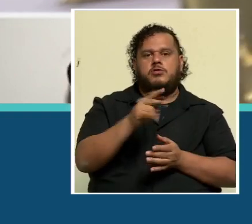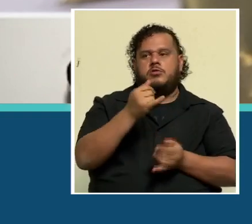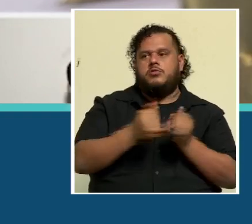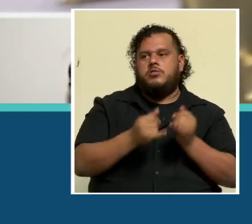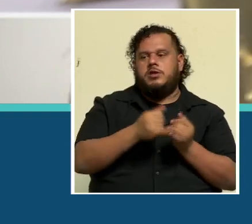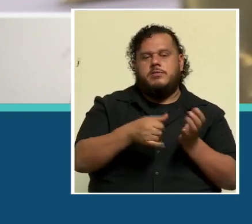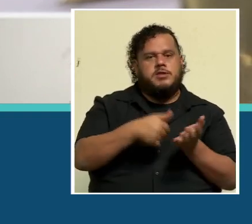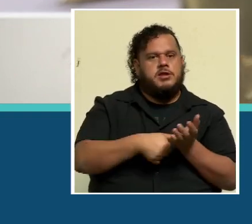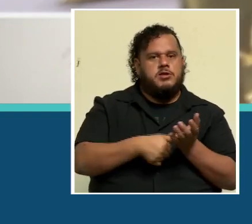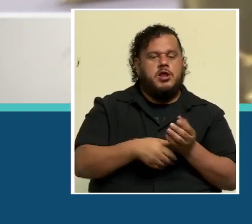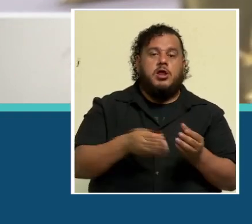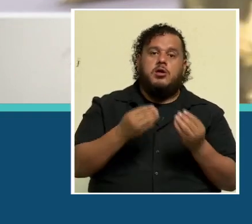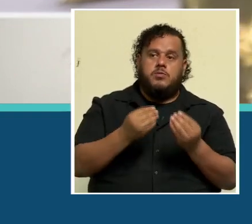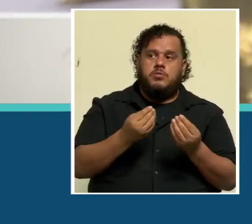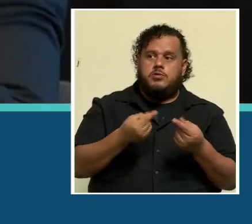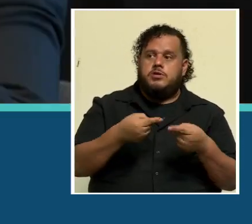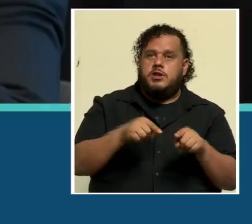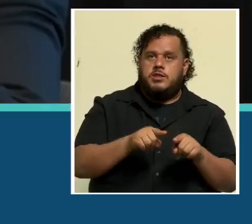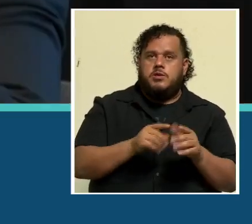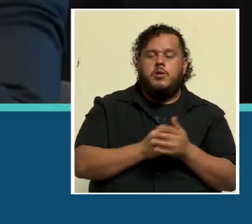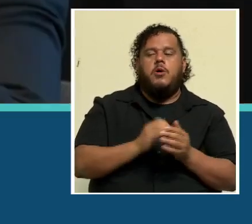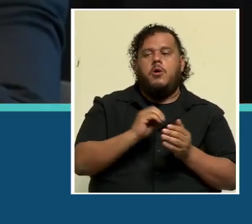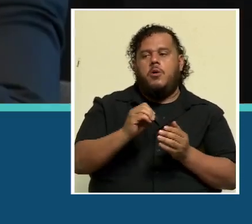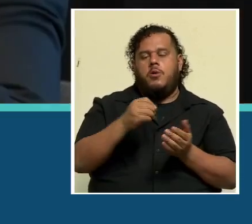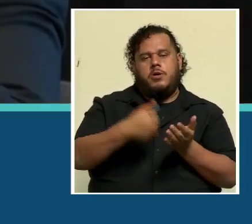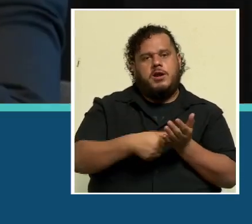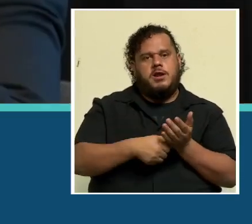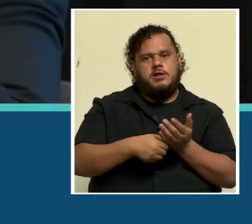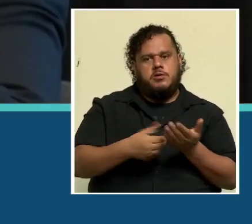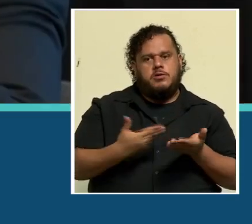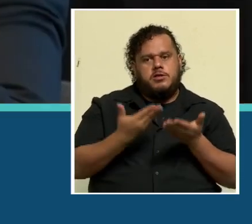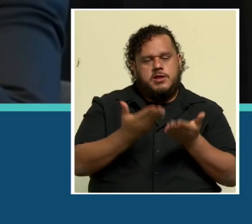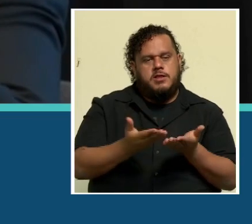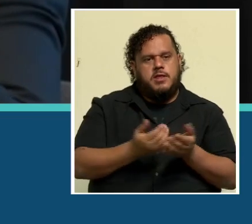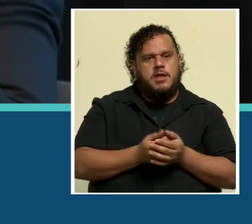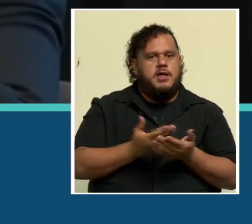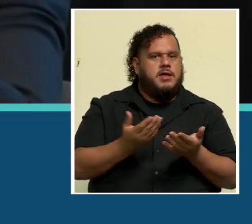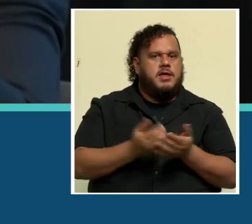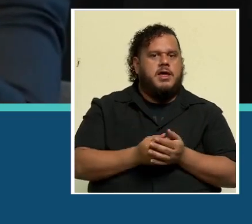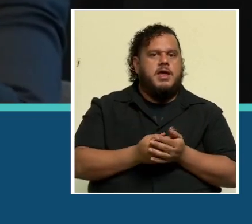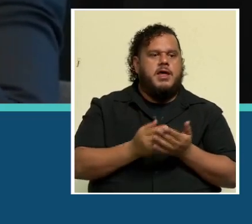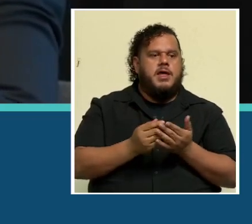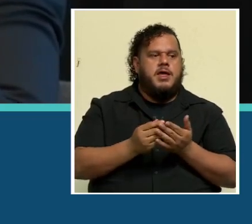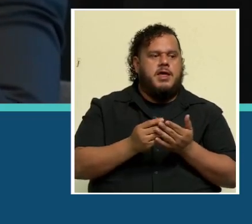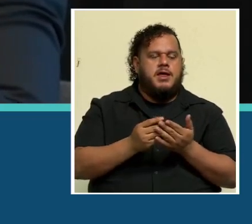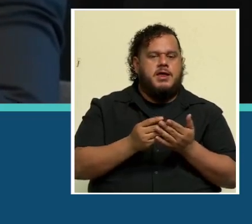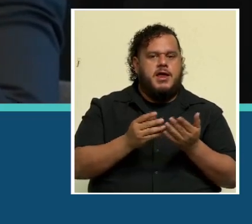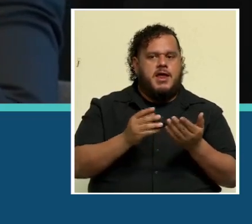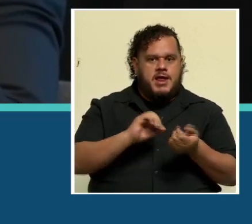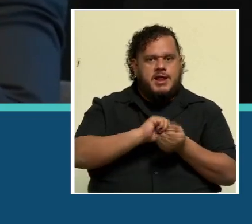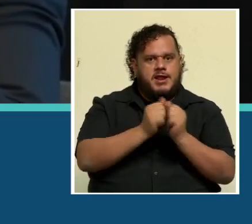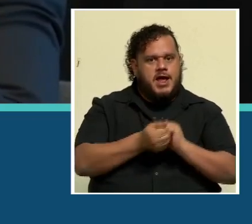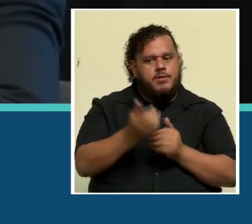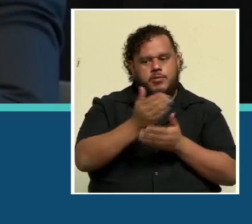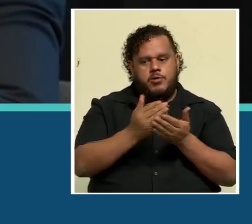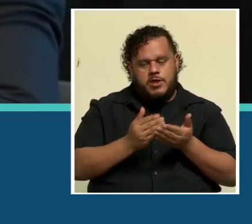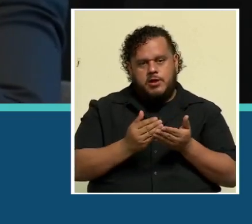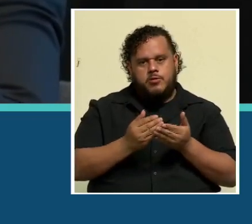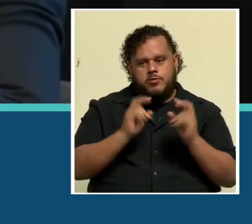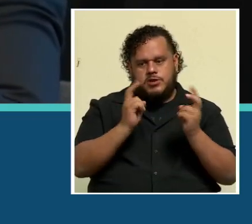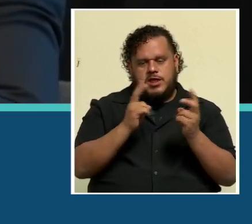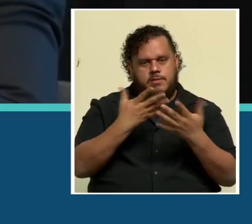elecciones mucho se dio, o la elección final se ha radicado en la polarización de algún tema